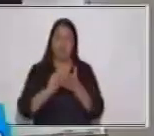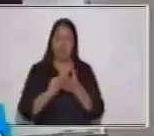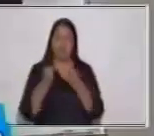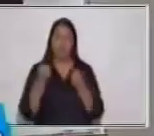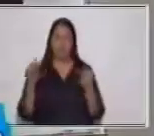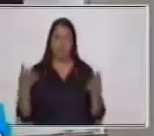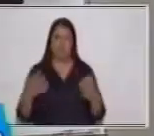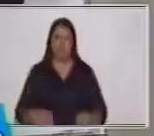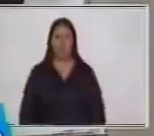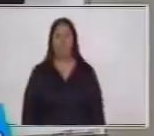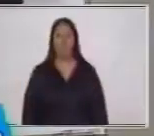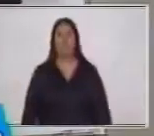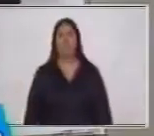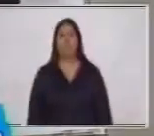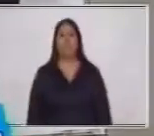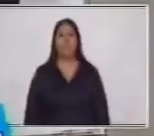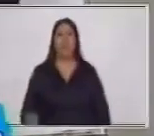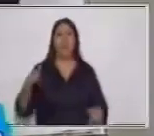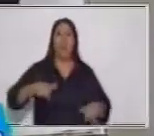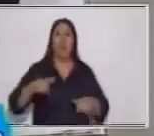Resolver.